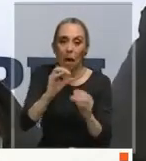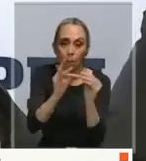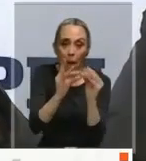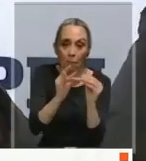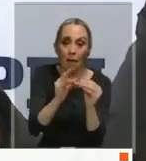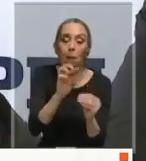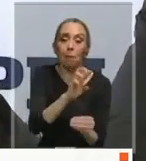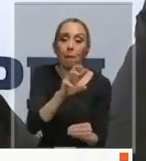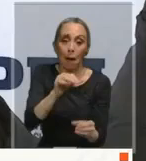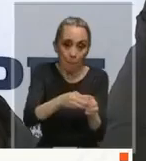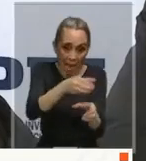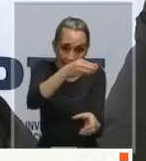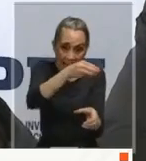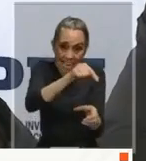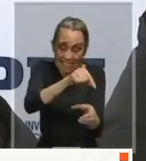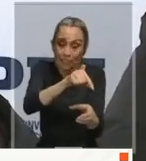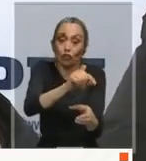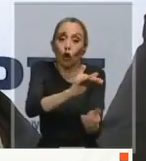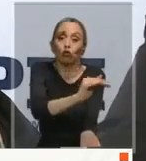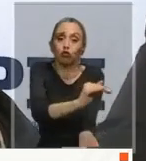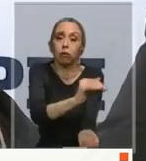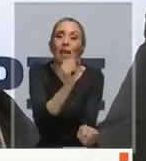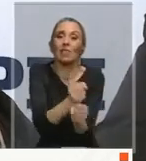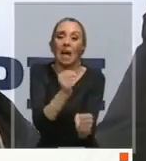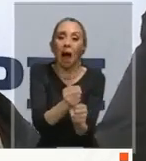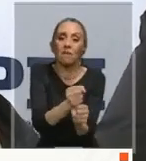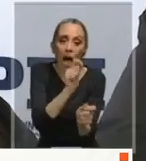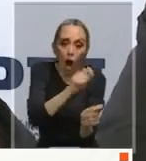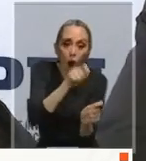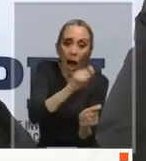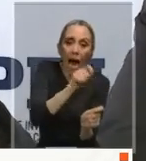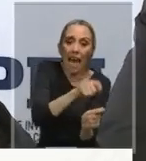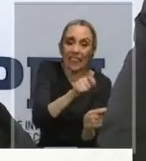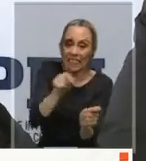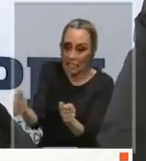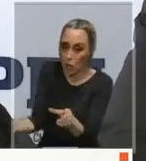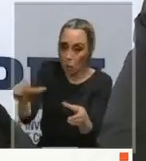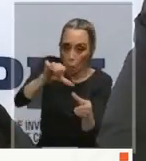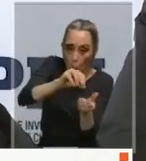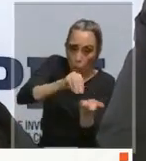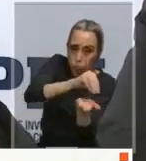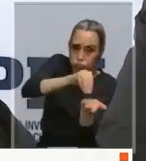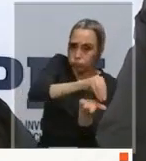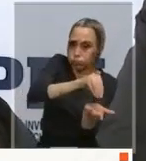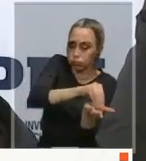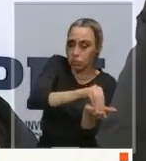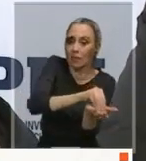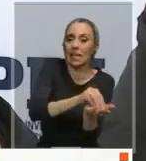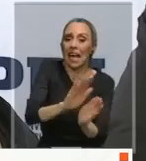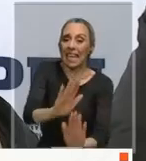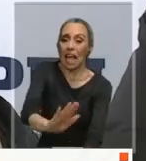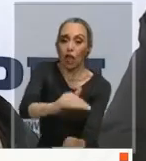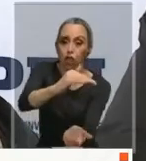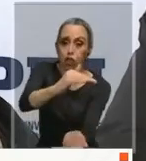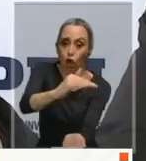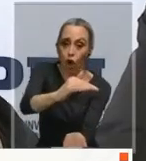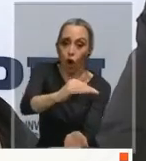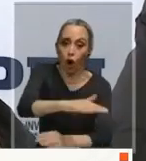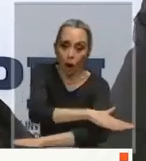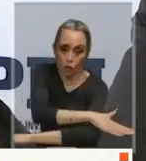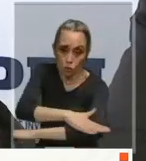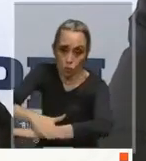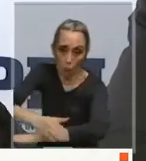mantenían sus padres puesto que realizaban trabajos con ella. Y en un momento la dejaron a nivel de